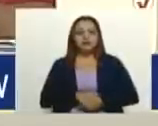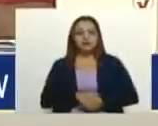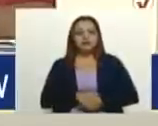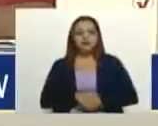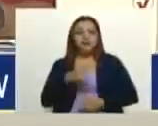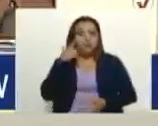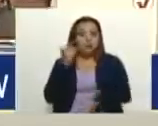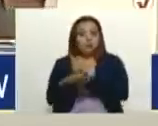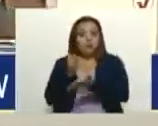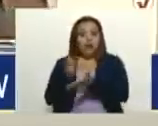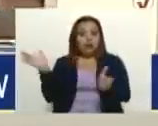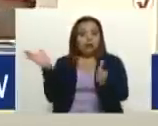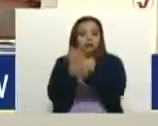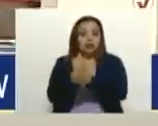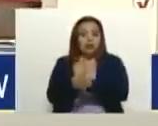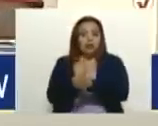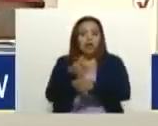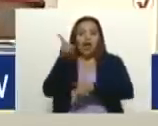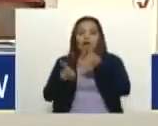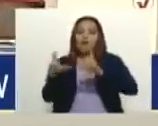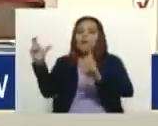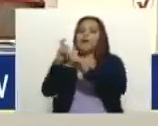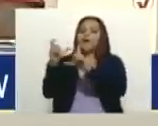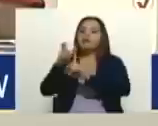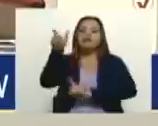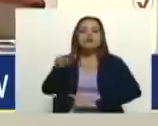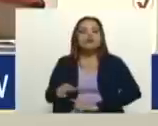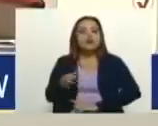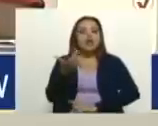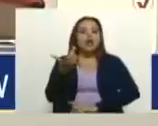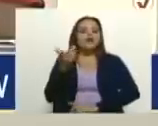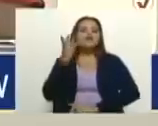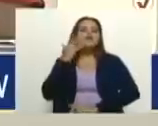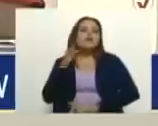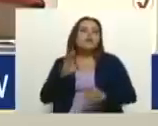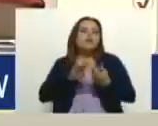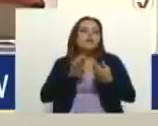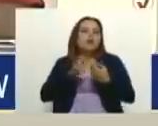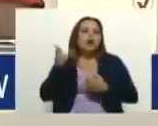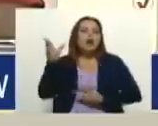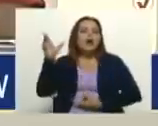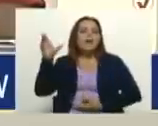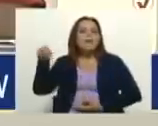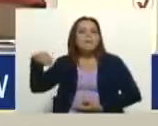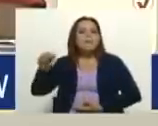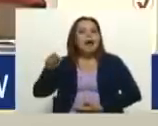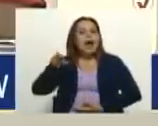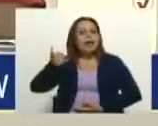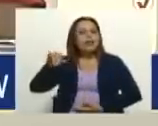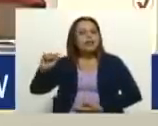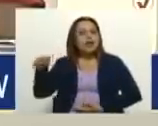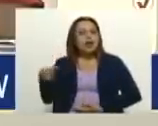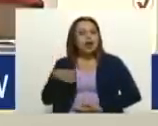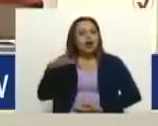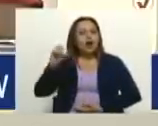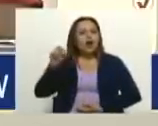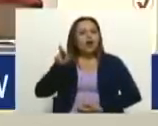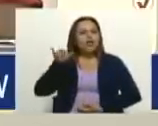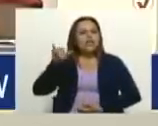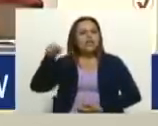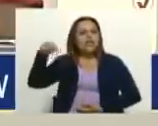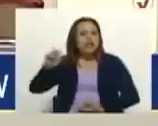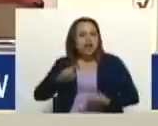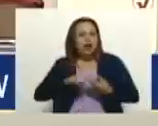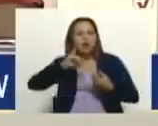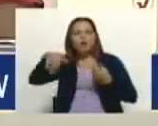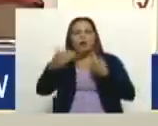para ver si van a encontrar allí una declaración de María Corina, de Guaidó, de Leopoldo López, de Rosales,